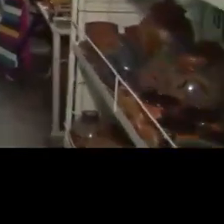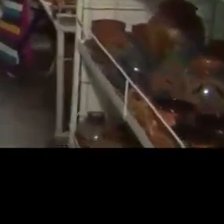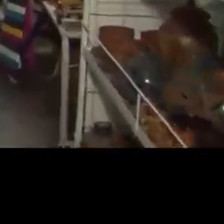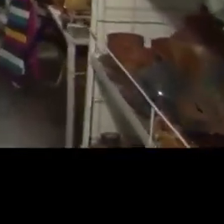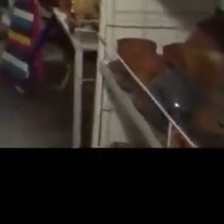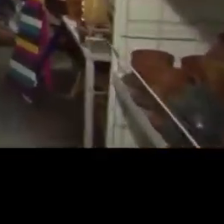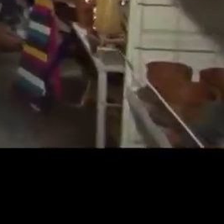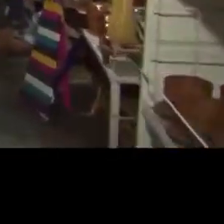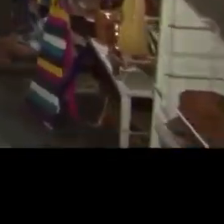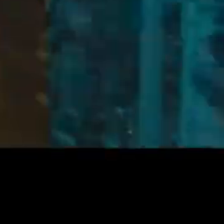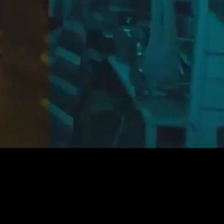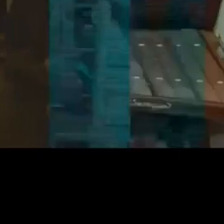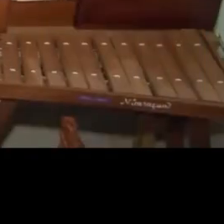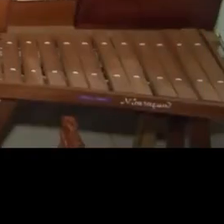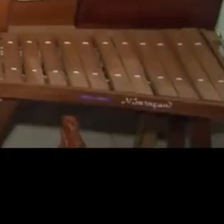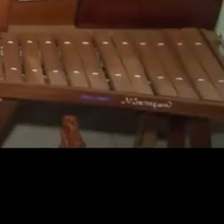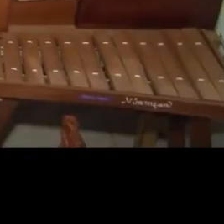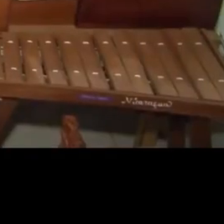e